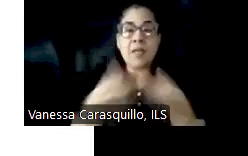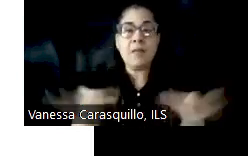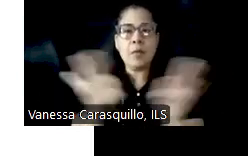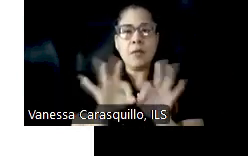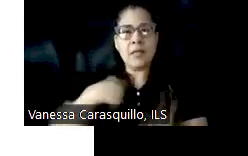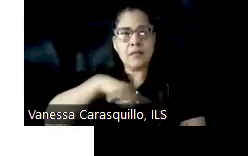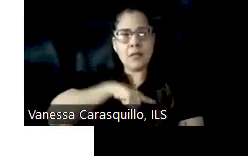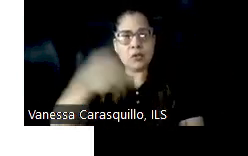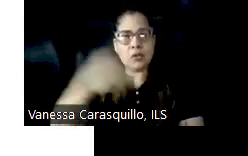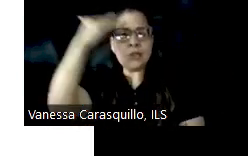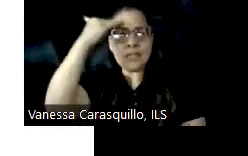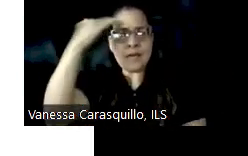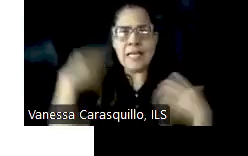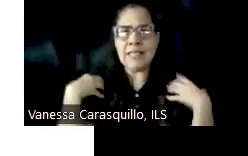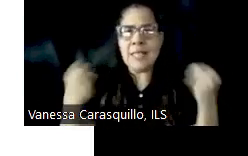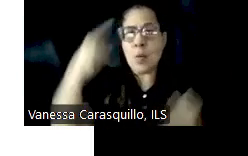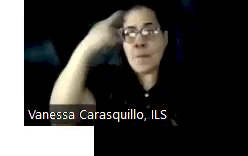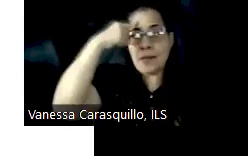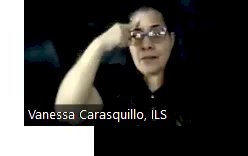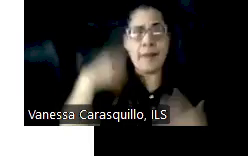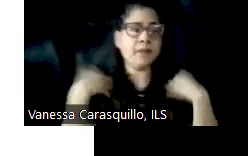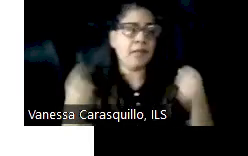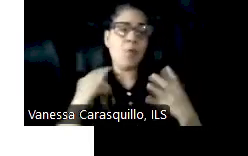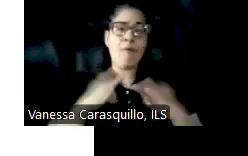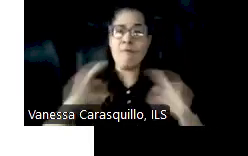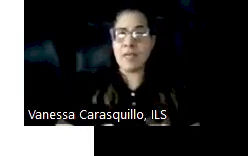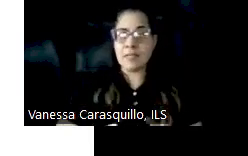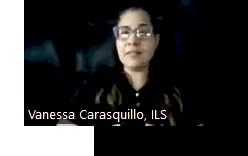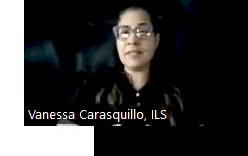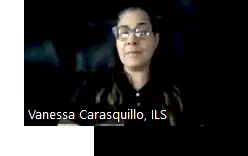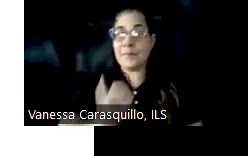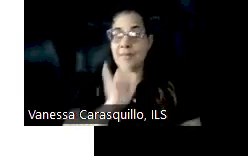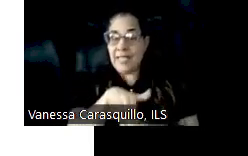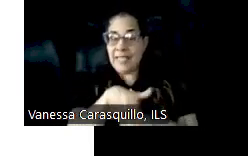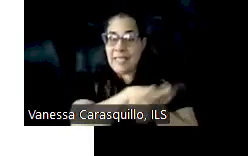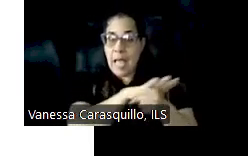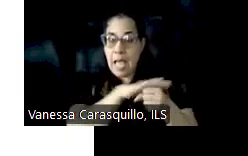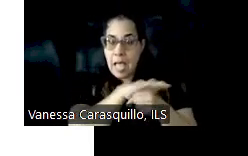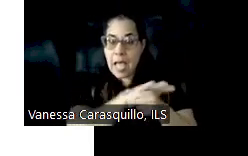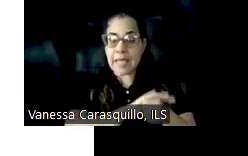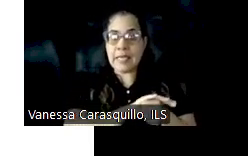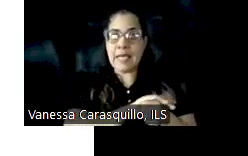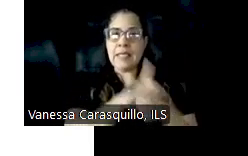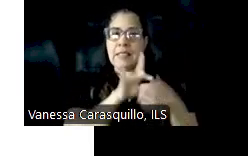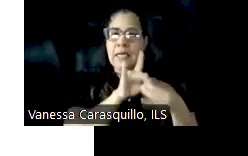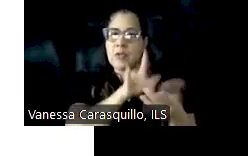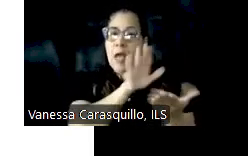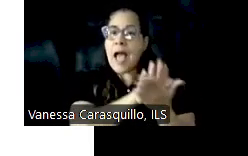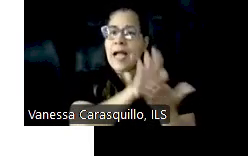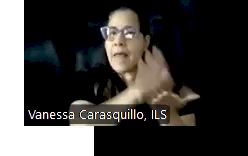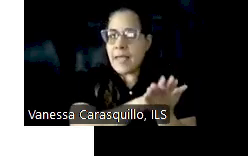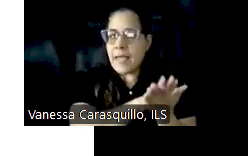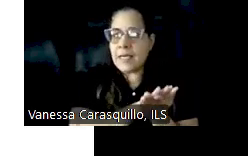cosa como salud mental, salud física. Esta división es una división, vamos a decir, académica para